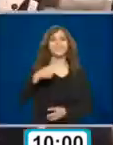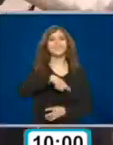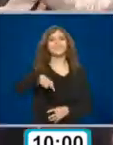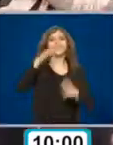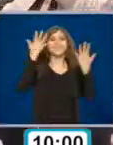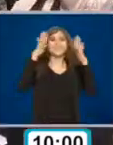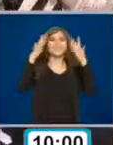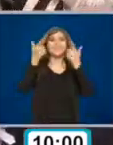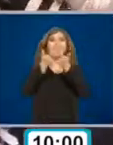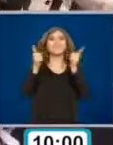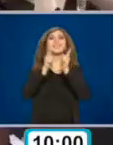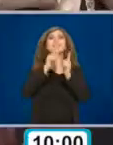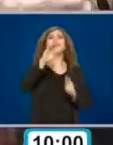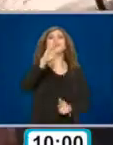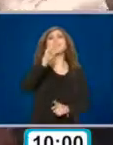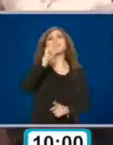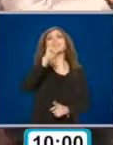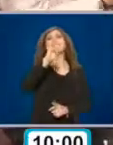Tierra